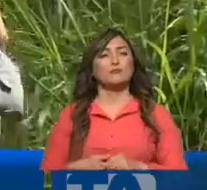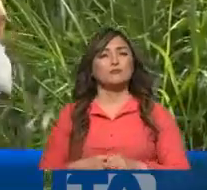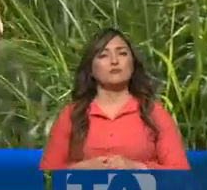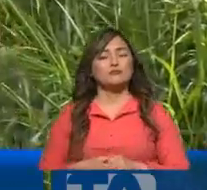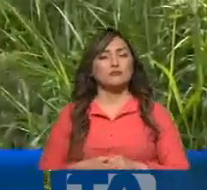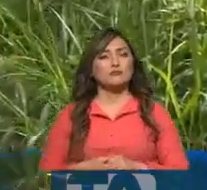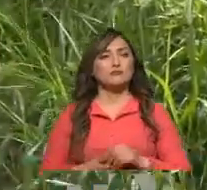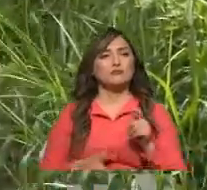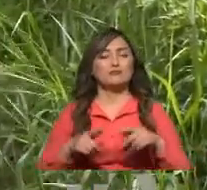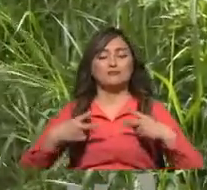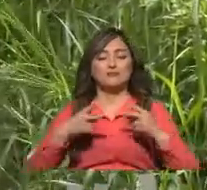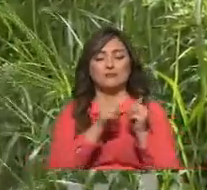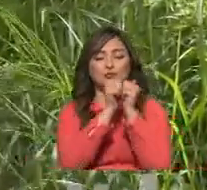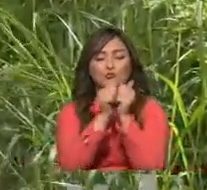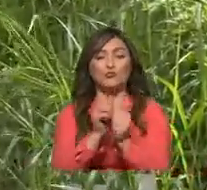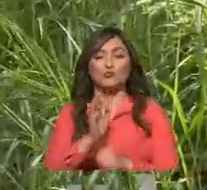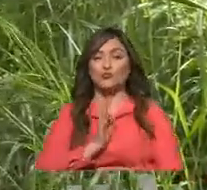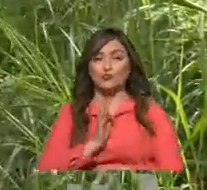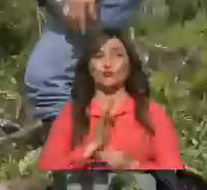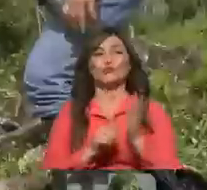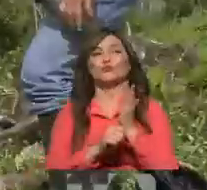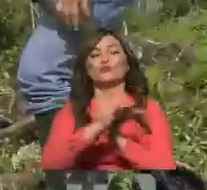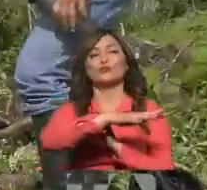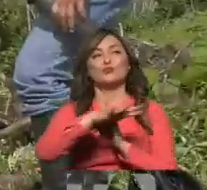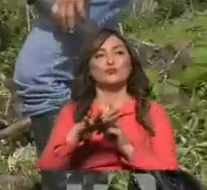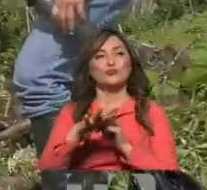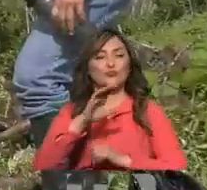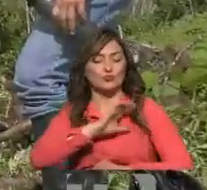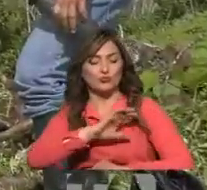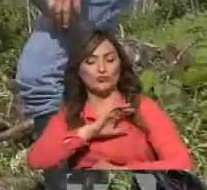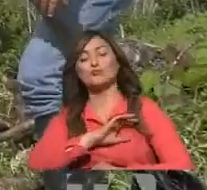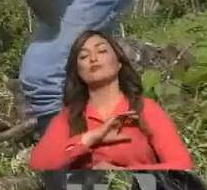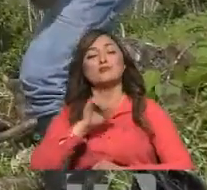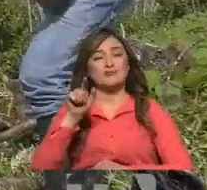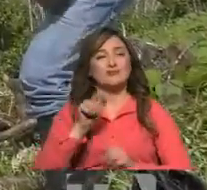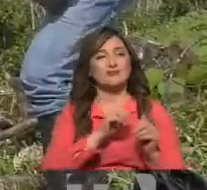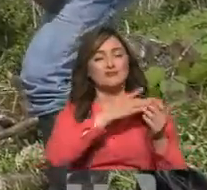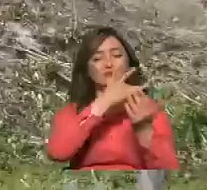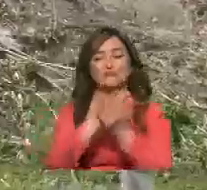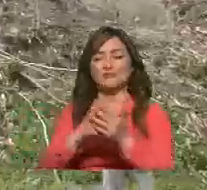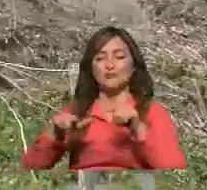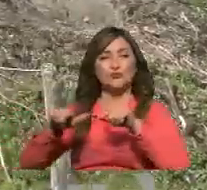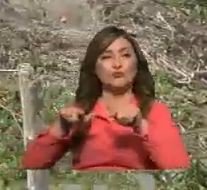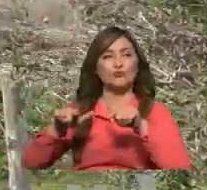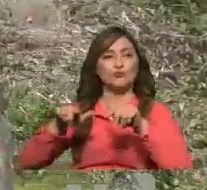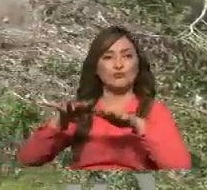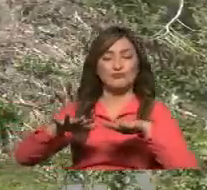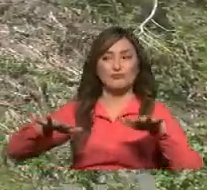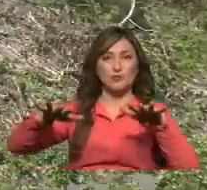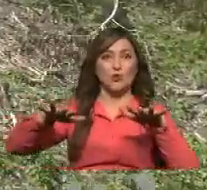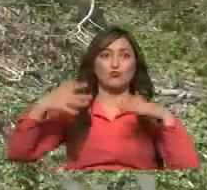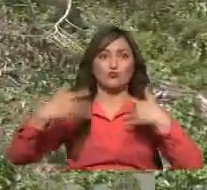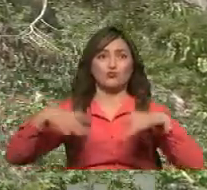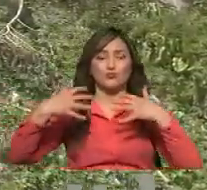en esta vez. Moradores del sector, acompañados de técnicos del Ministerio de Ambiente y la Municipalidad de Santiago, llegaron hasta el lugar en donde se observan